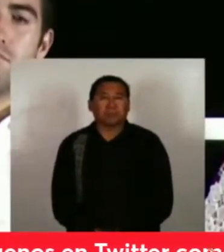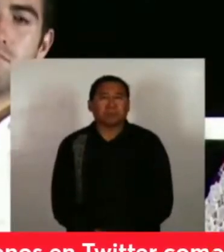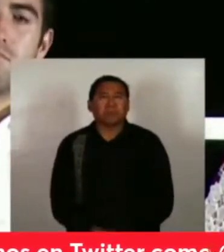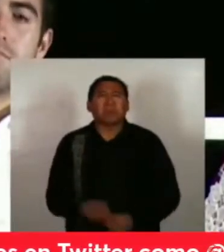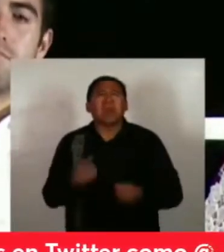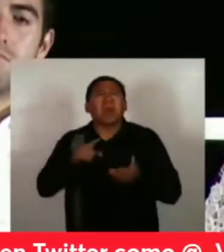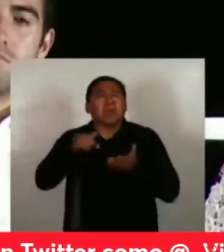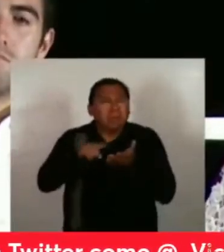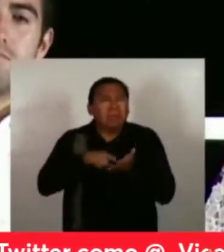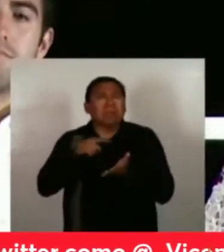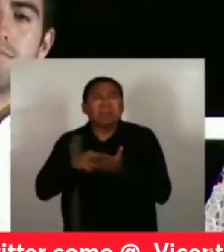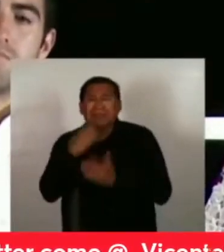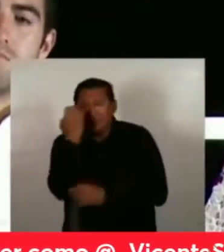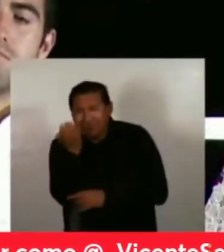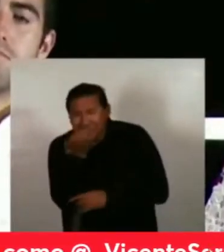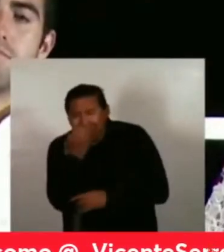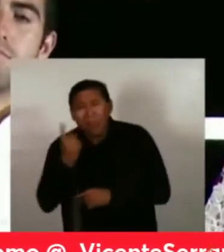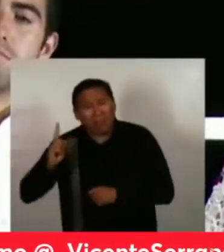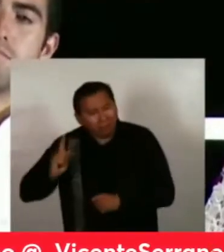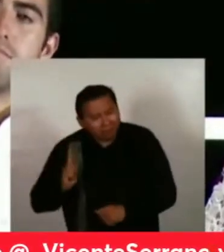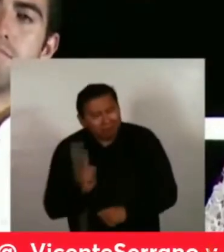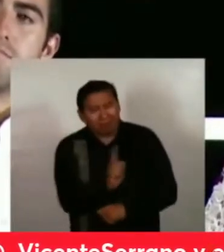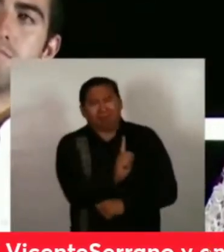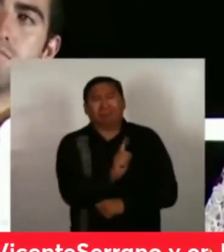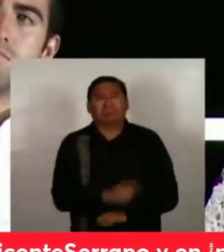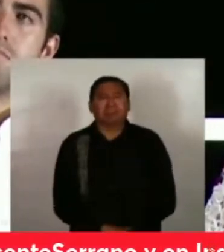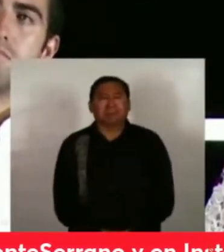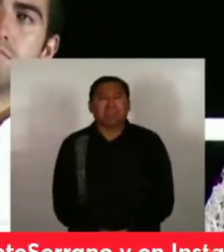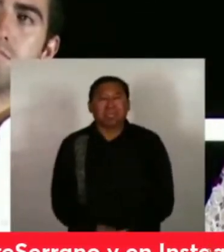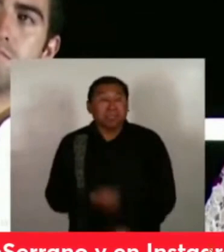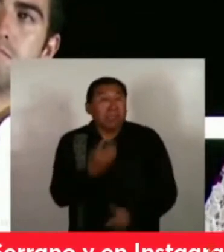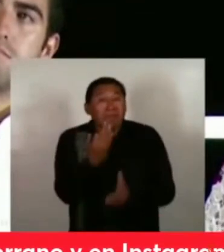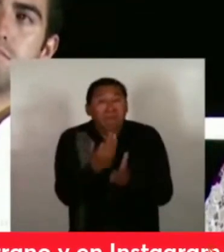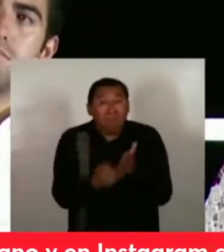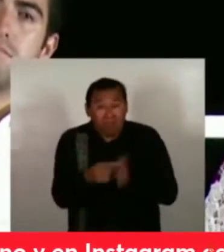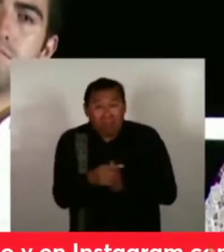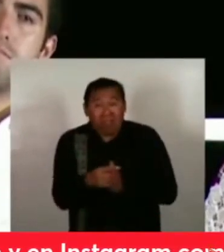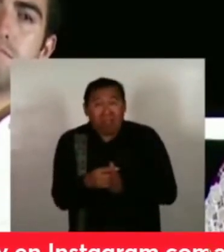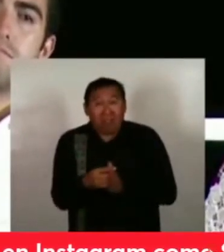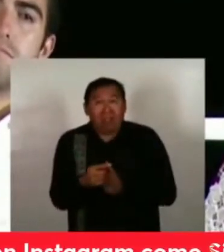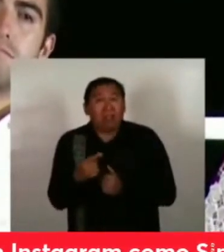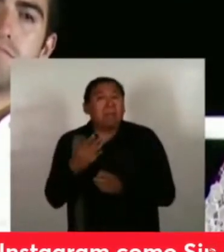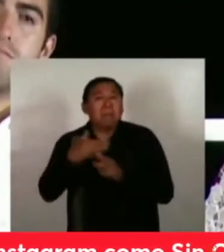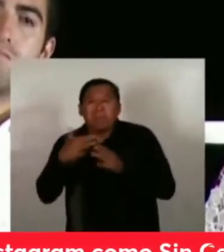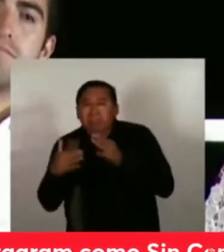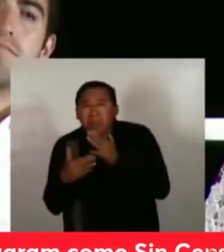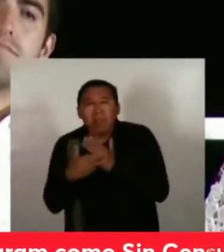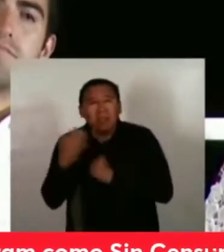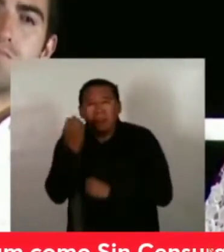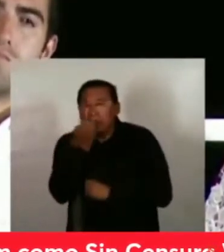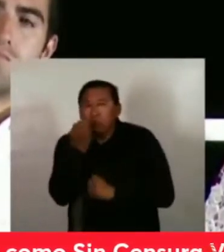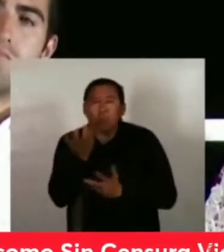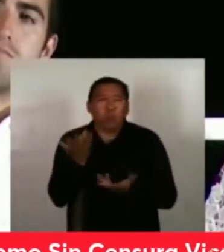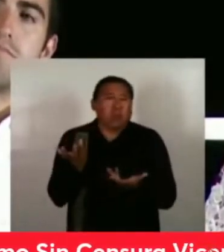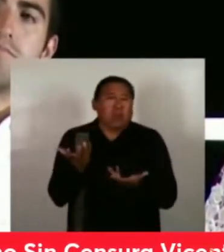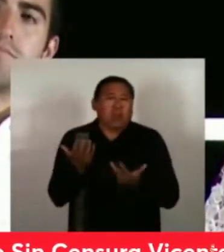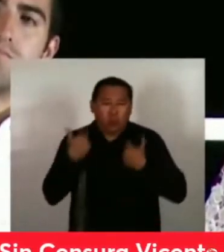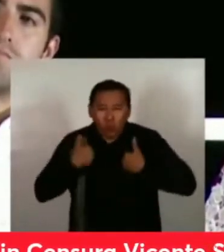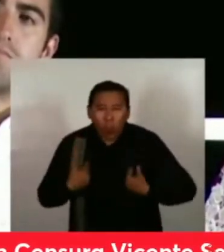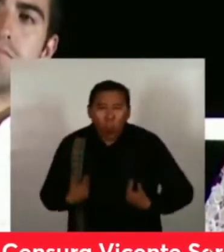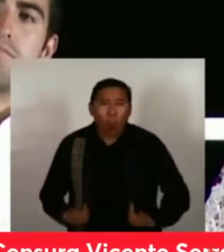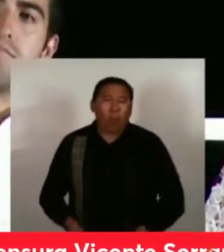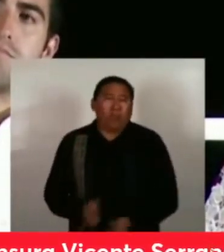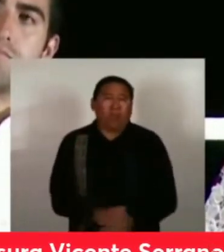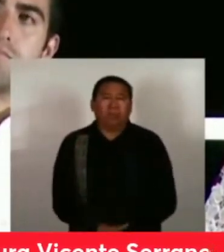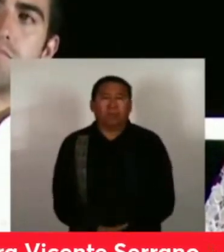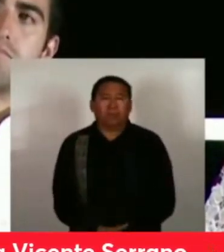Muchas veces van a la escuela y les falta los útiles escolares, los